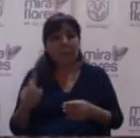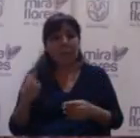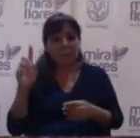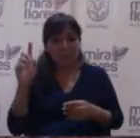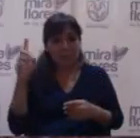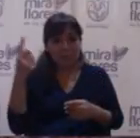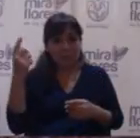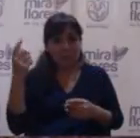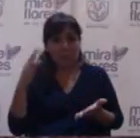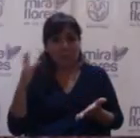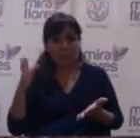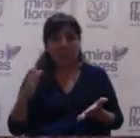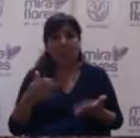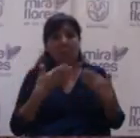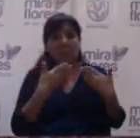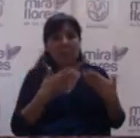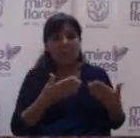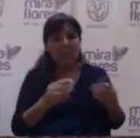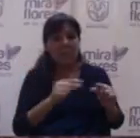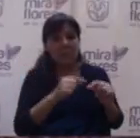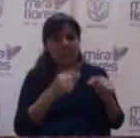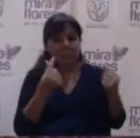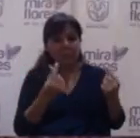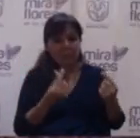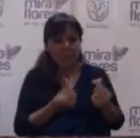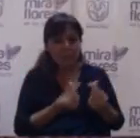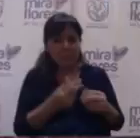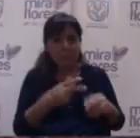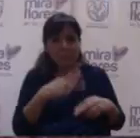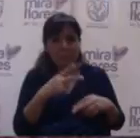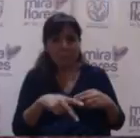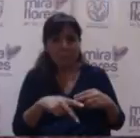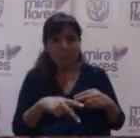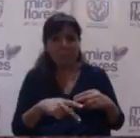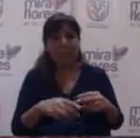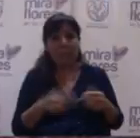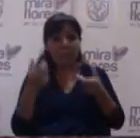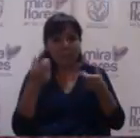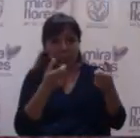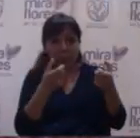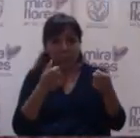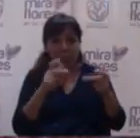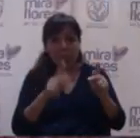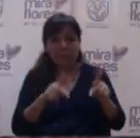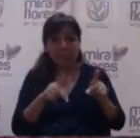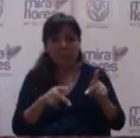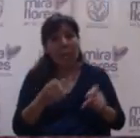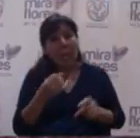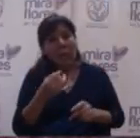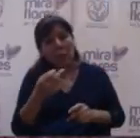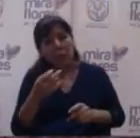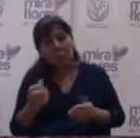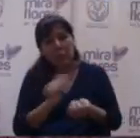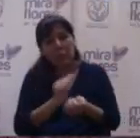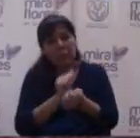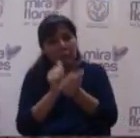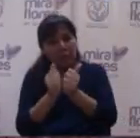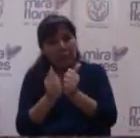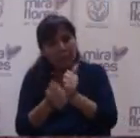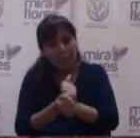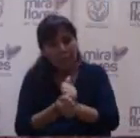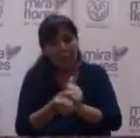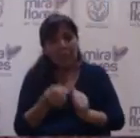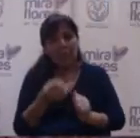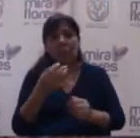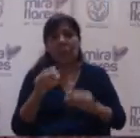Comité Distrital de Seguridad Ciudadana, esas situaciones se van mejorando, algunas corrigiendo y otras teniendo un